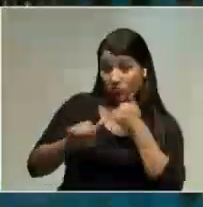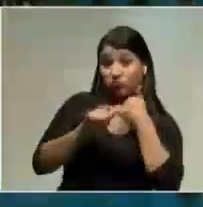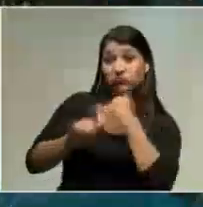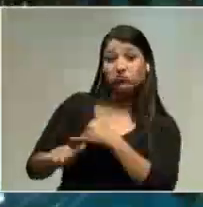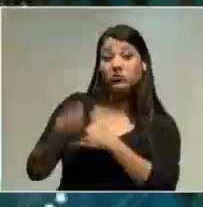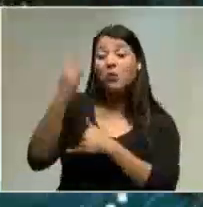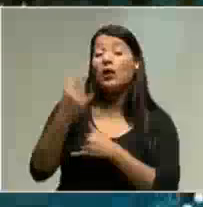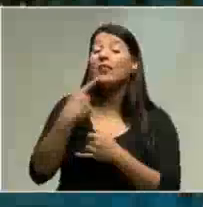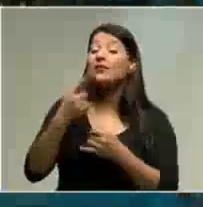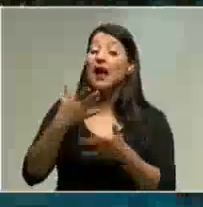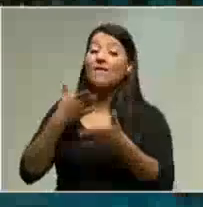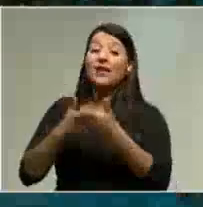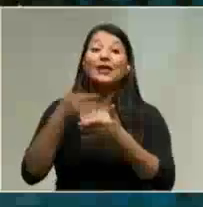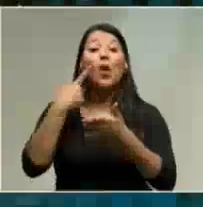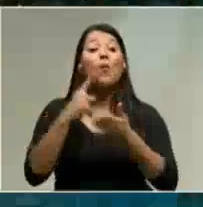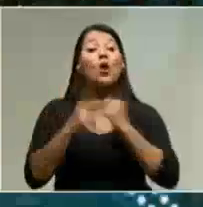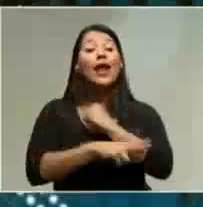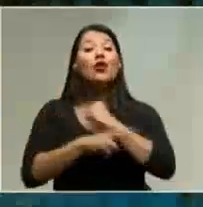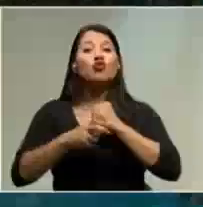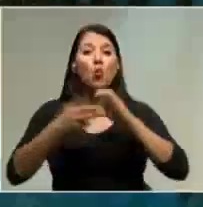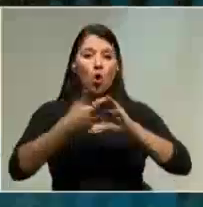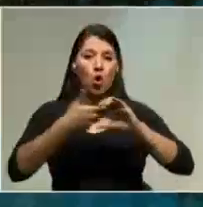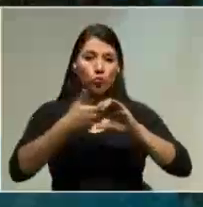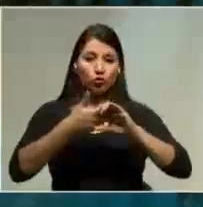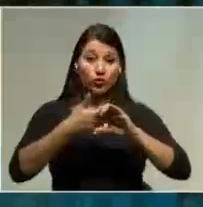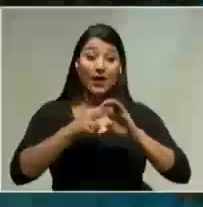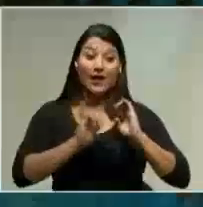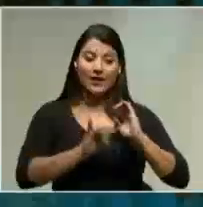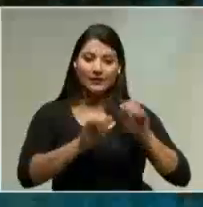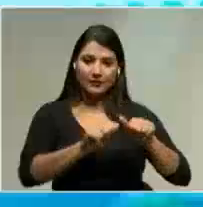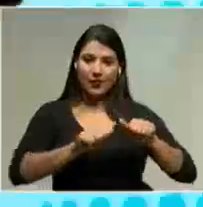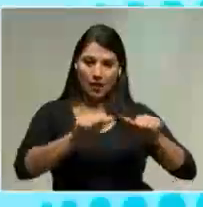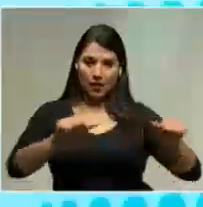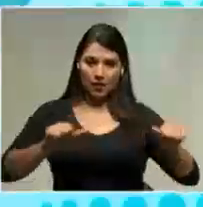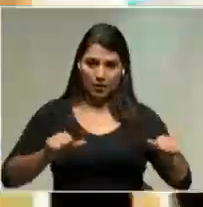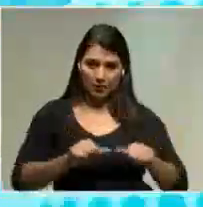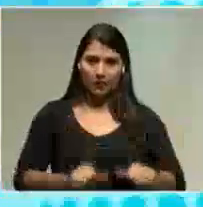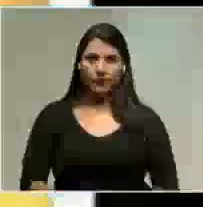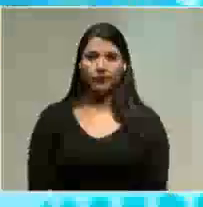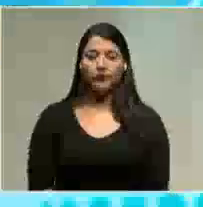queja por los daños que le provocó el robo de combustible en ese sector.